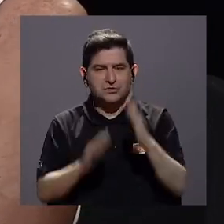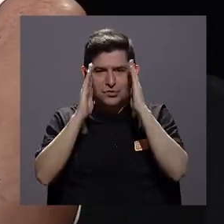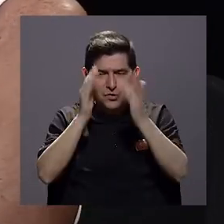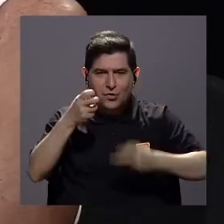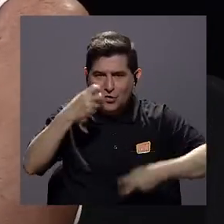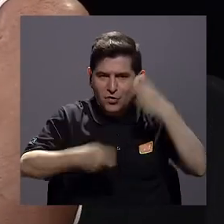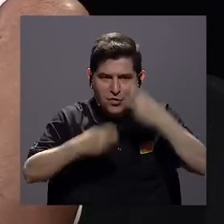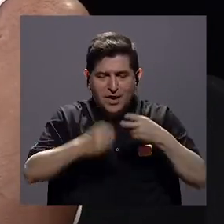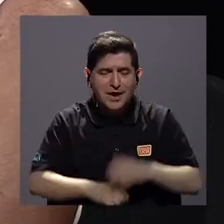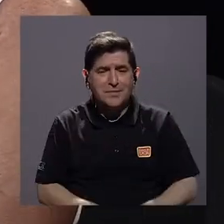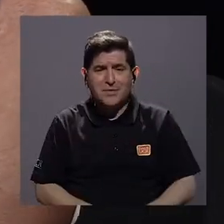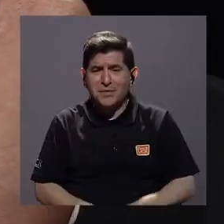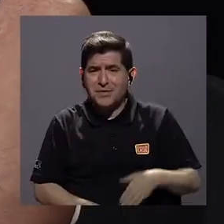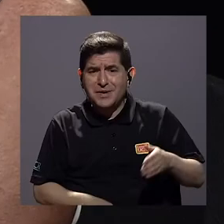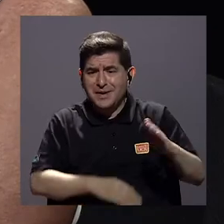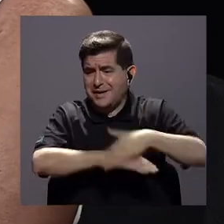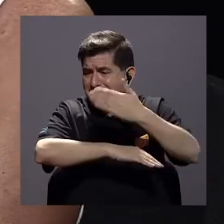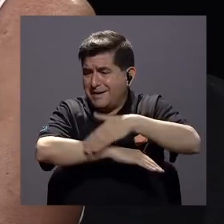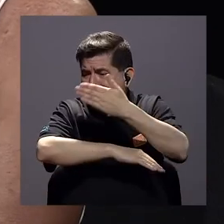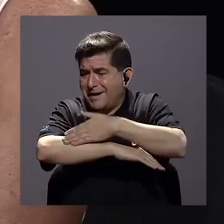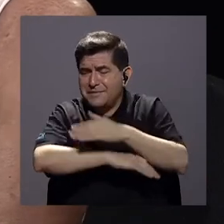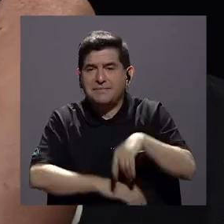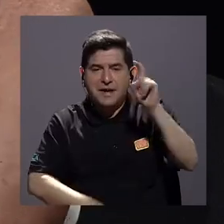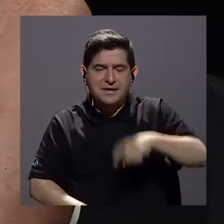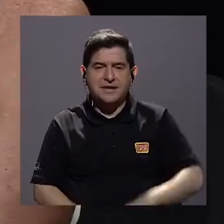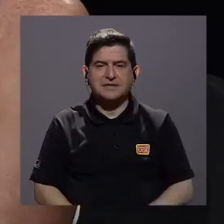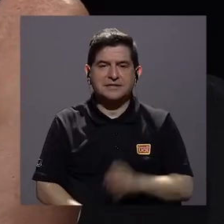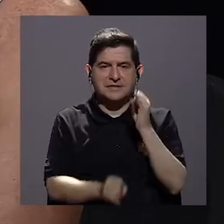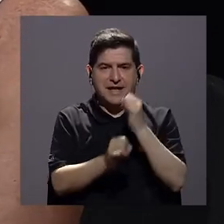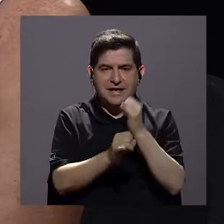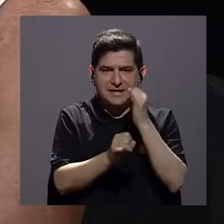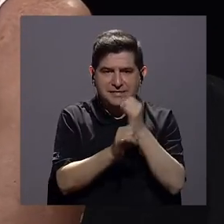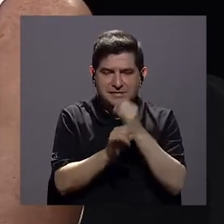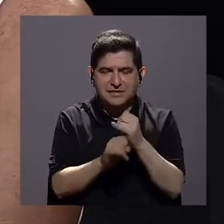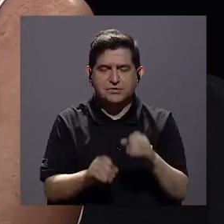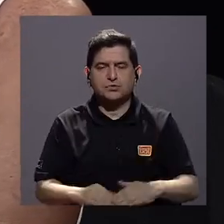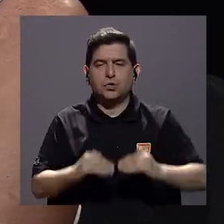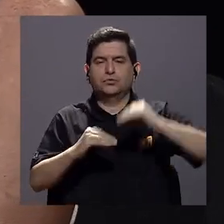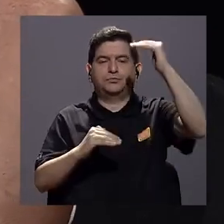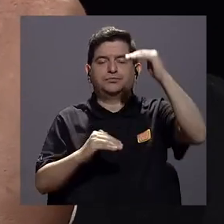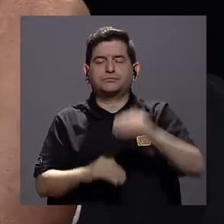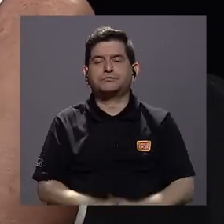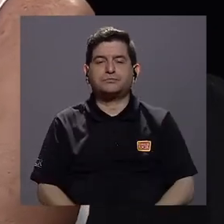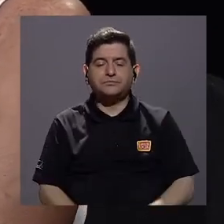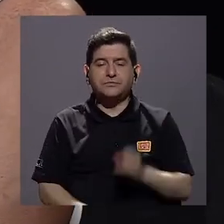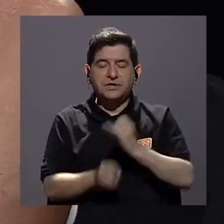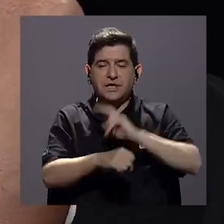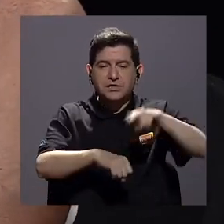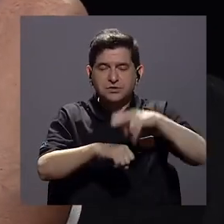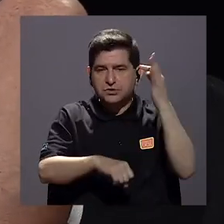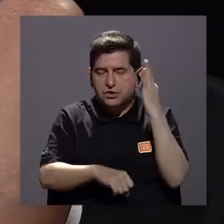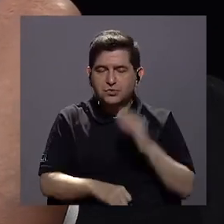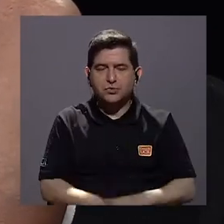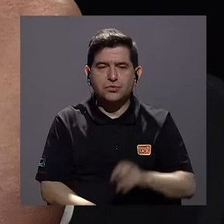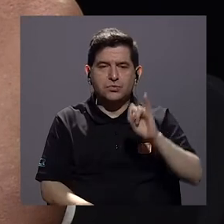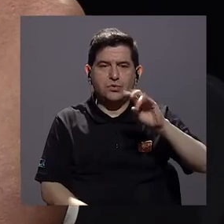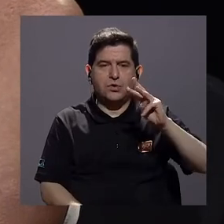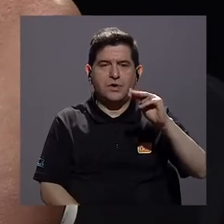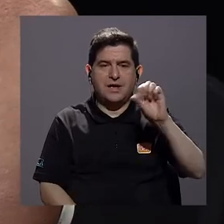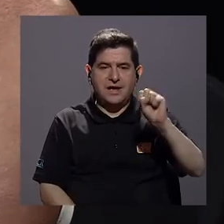el problema de nuestras costas. Uh-huh. Lo tiene que abordar con una institucionalidad mayor, con el INAMU, con el IMAS, con